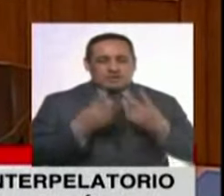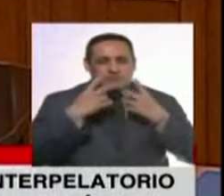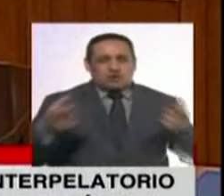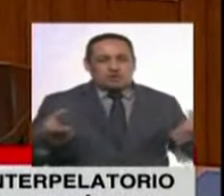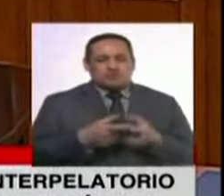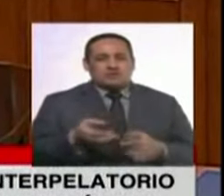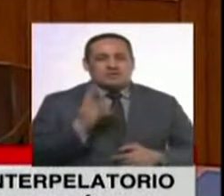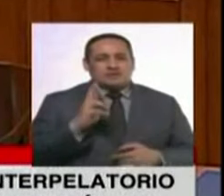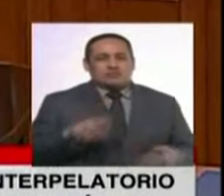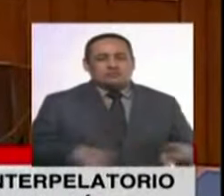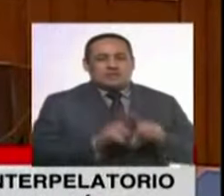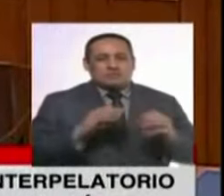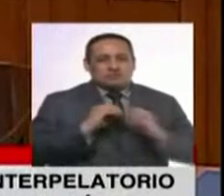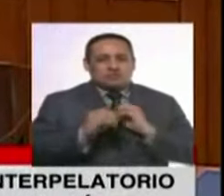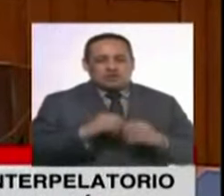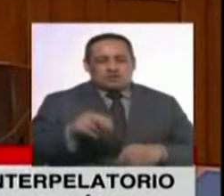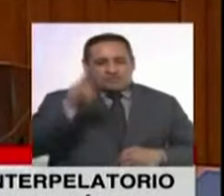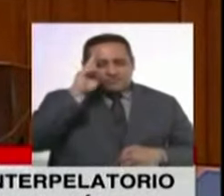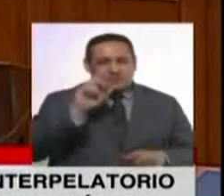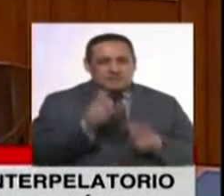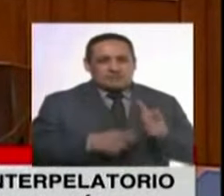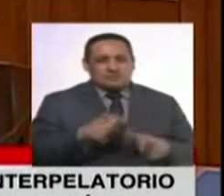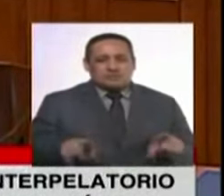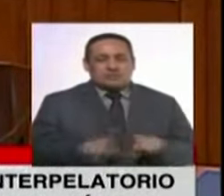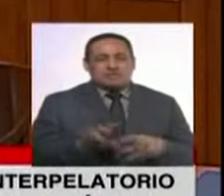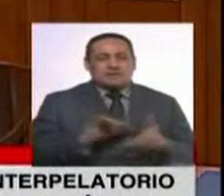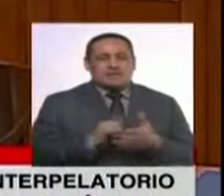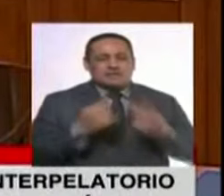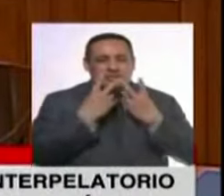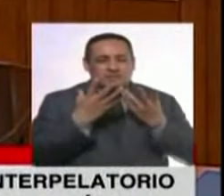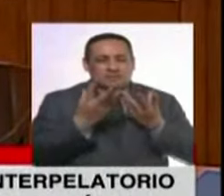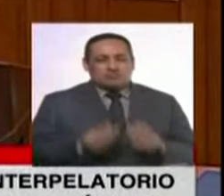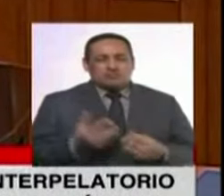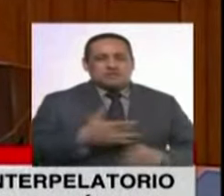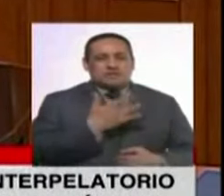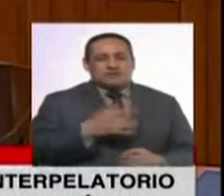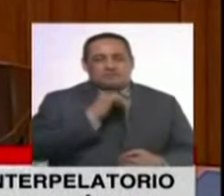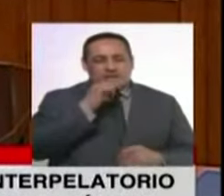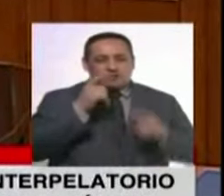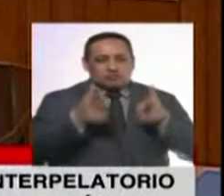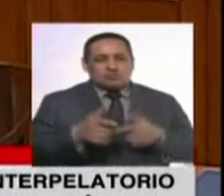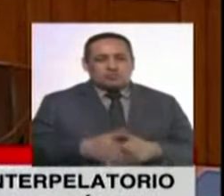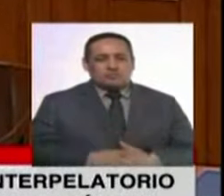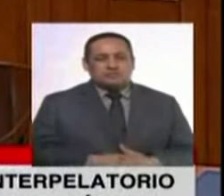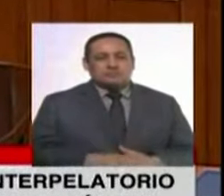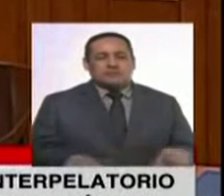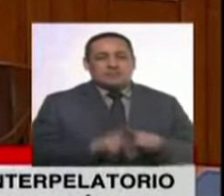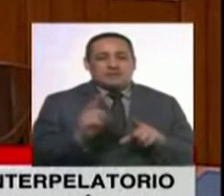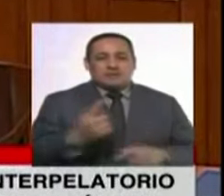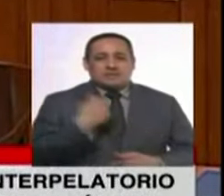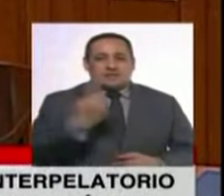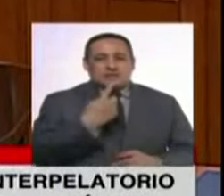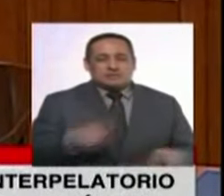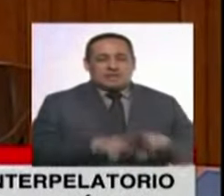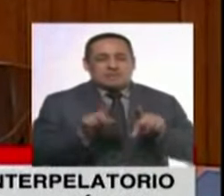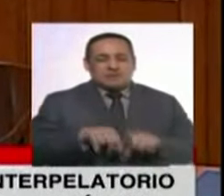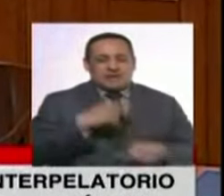comisión de delitos recuperar la confianza de las personas y reducir la percepción de inseguridad en general